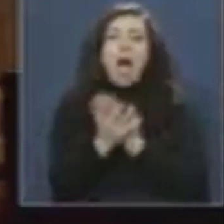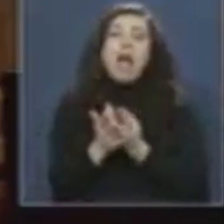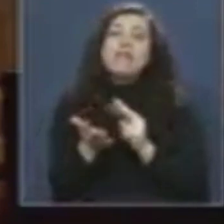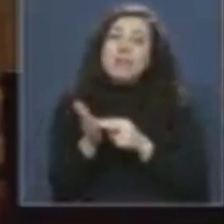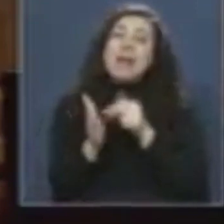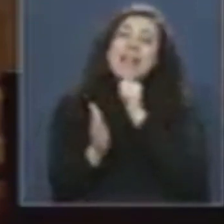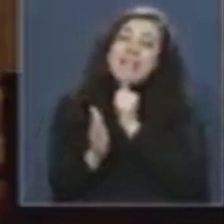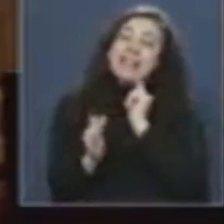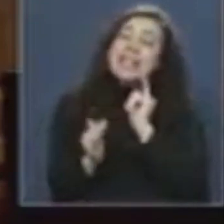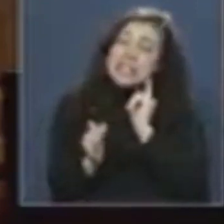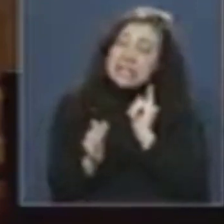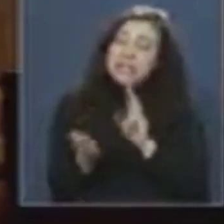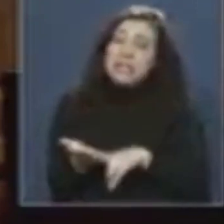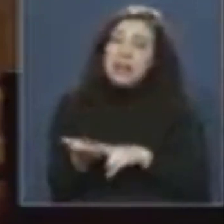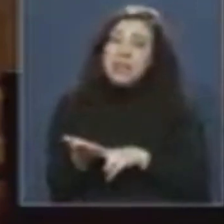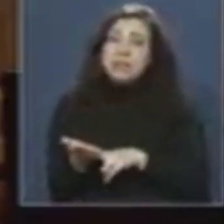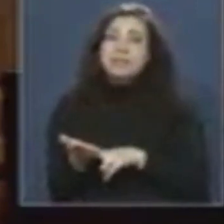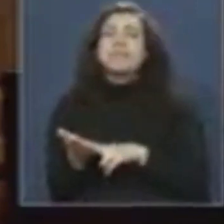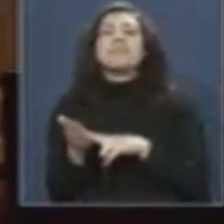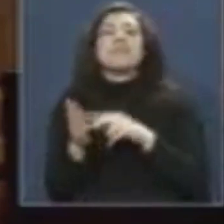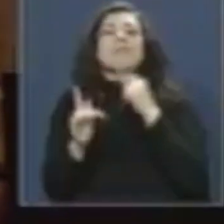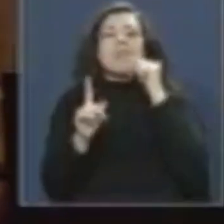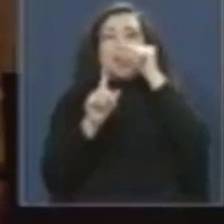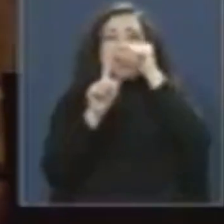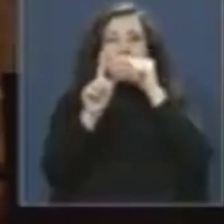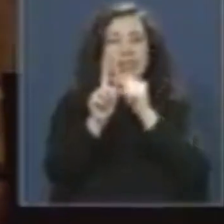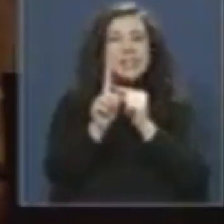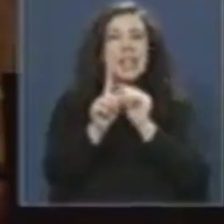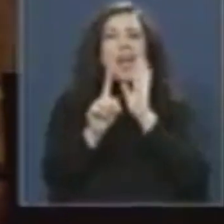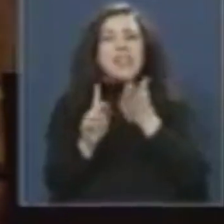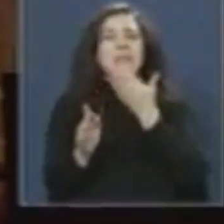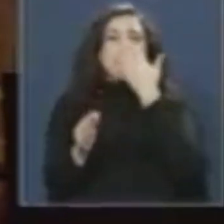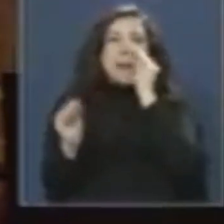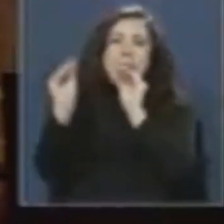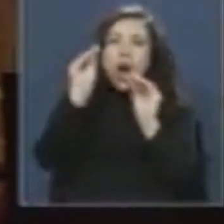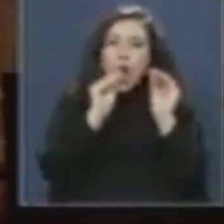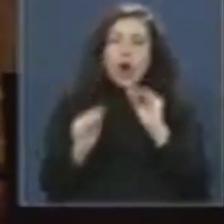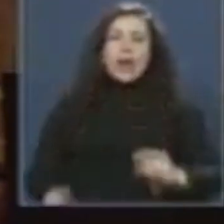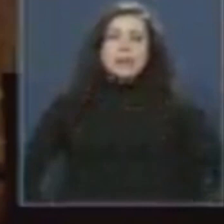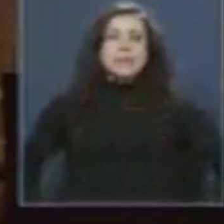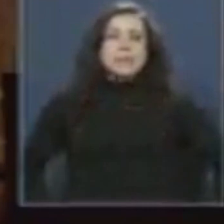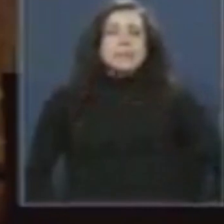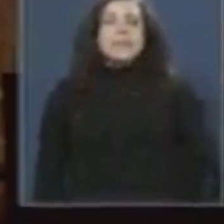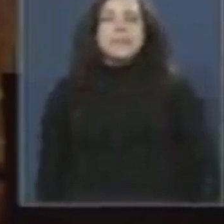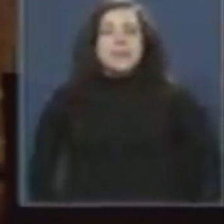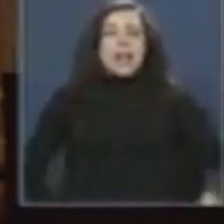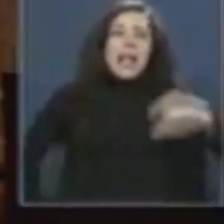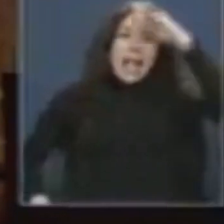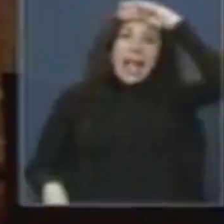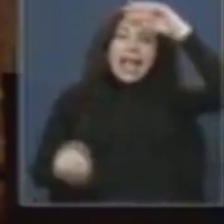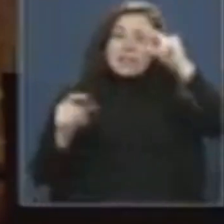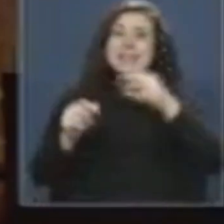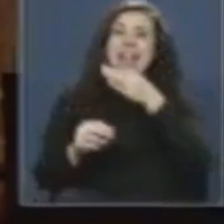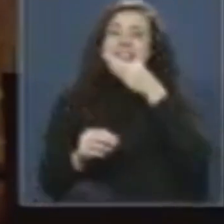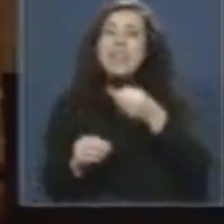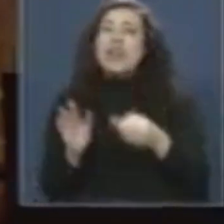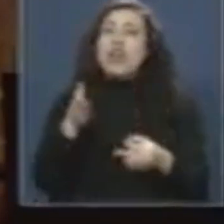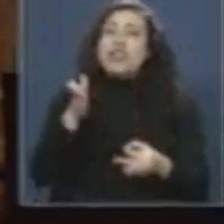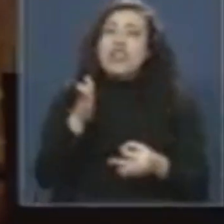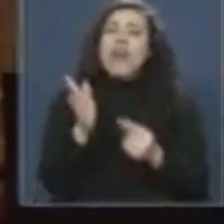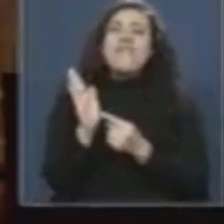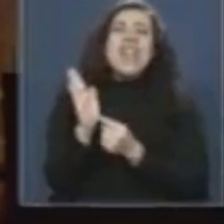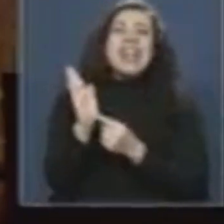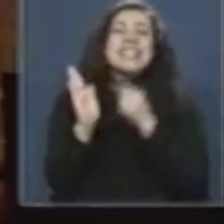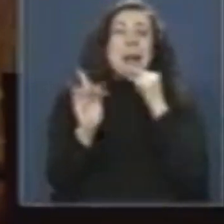deficiencias en las definiciones, que hay que sofisticarlas, que los expertos han dicho, han advertido, todavía es muy